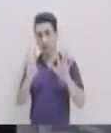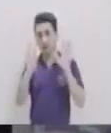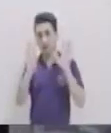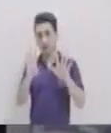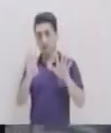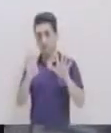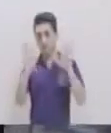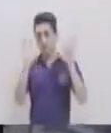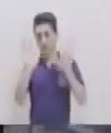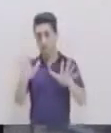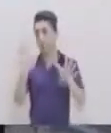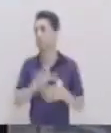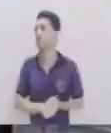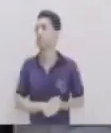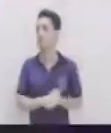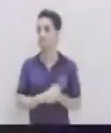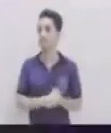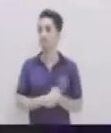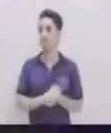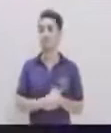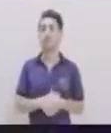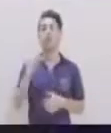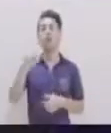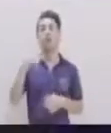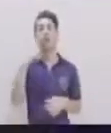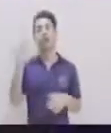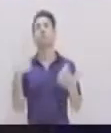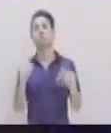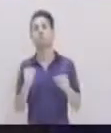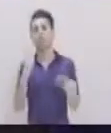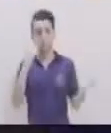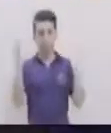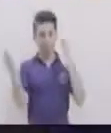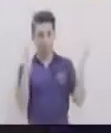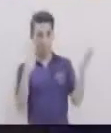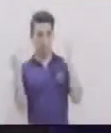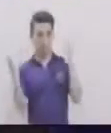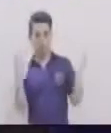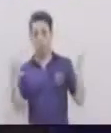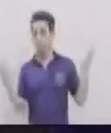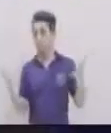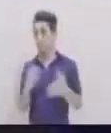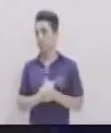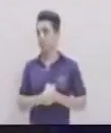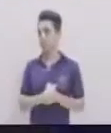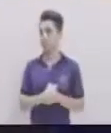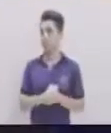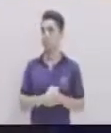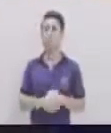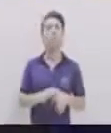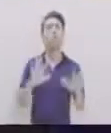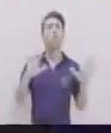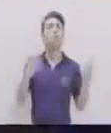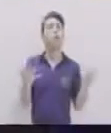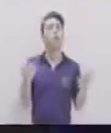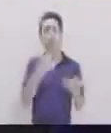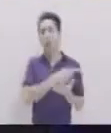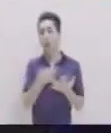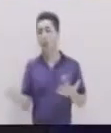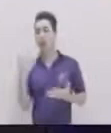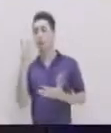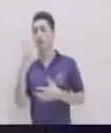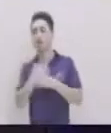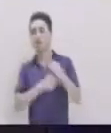7, 8, 9 y 10. Ahora vamos a hacer una comparación. ¿Cuál sería la comparación? ¿Cuál de las cuatro